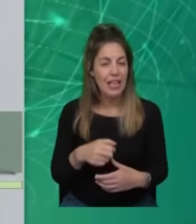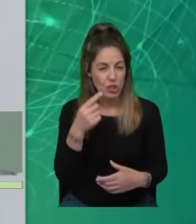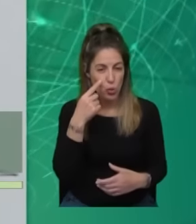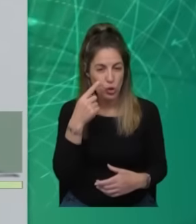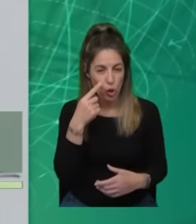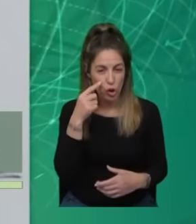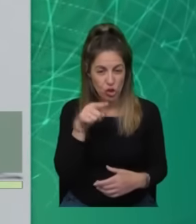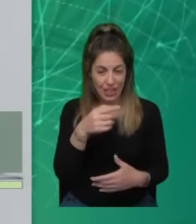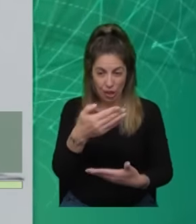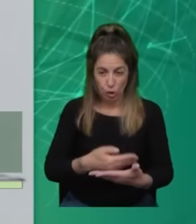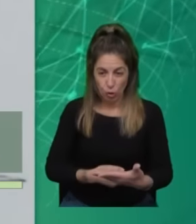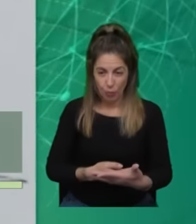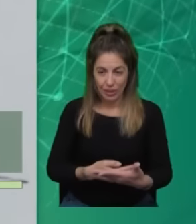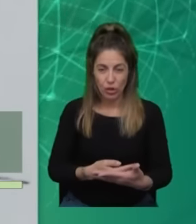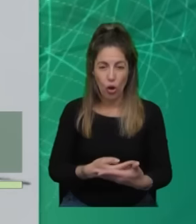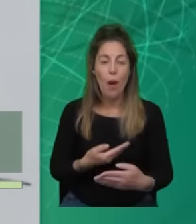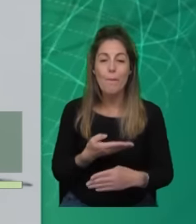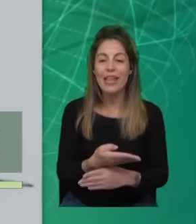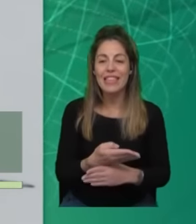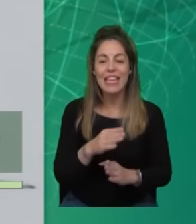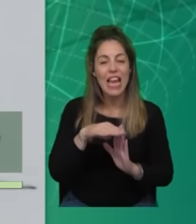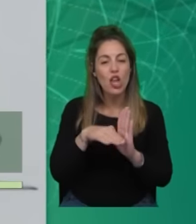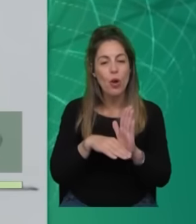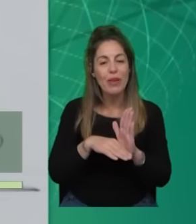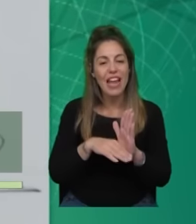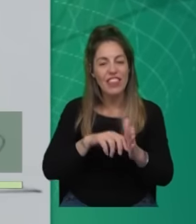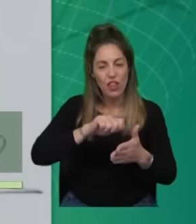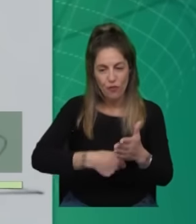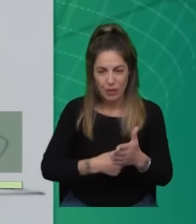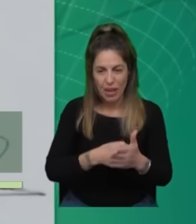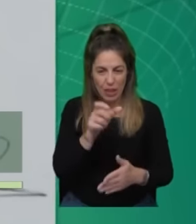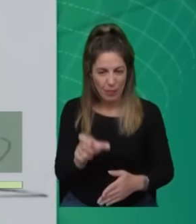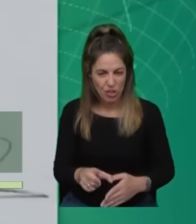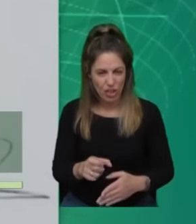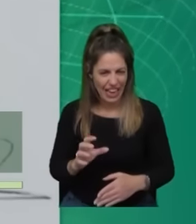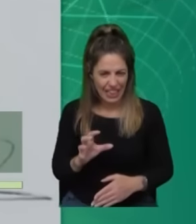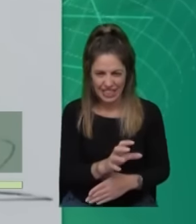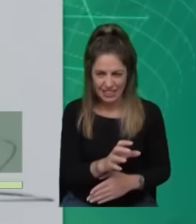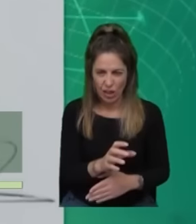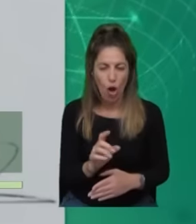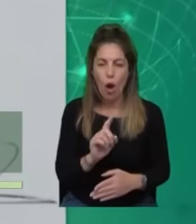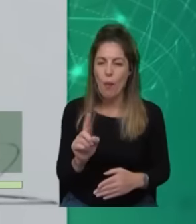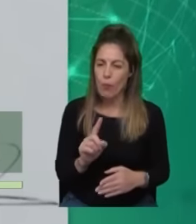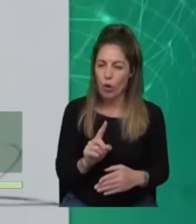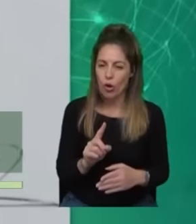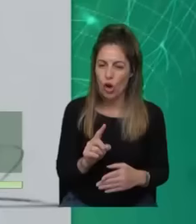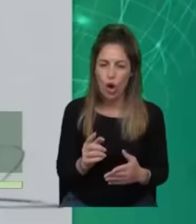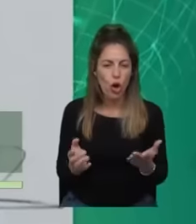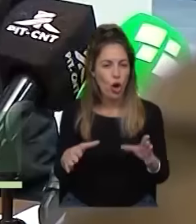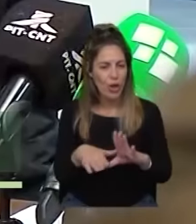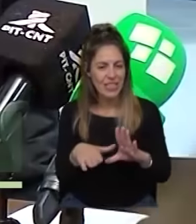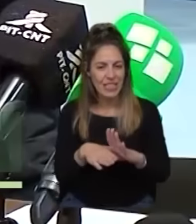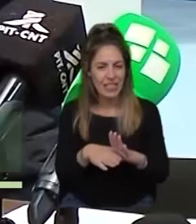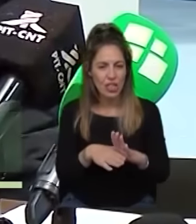accedió MBD Noticias, solicita la nómina de firmas desde ciudadanos que han sido rechazadas por diferir de la que obra en el Archivo Nacional